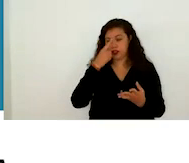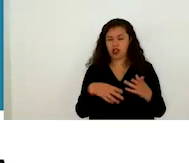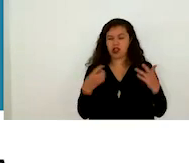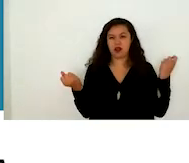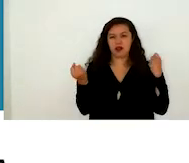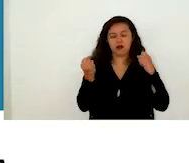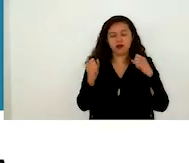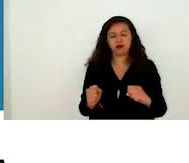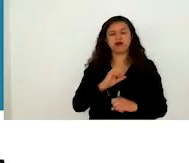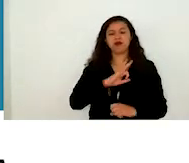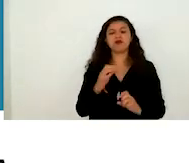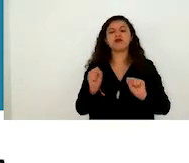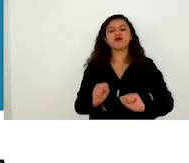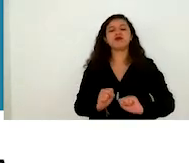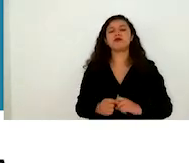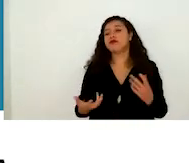poder